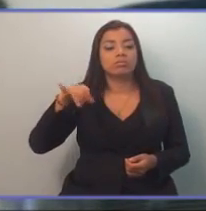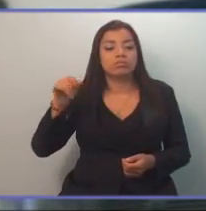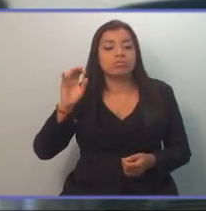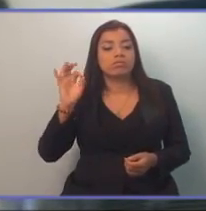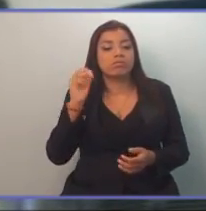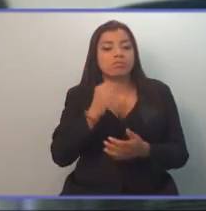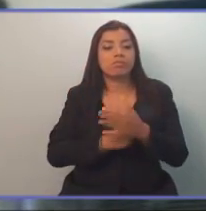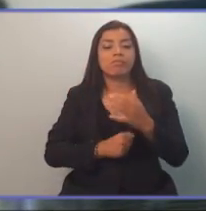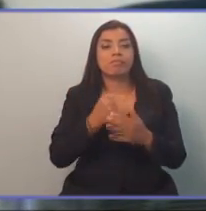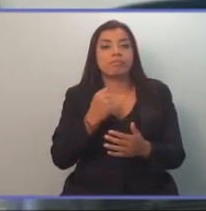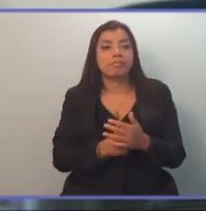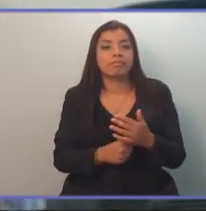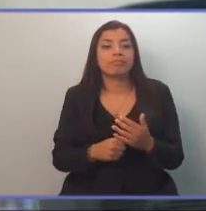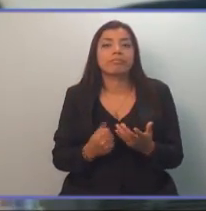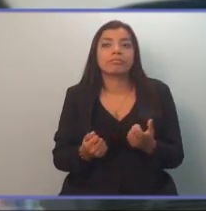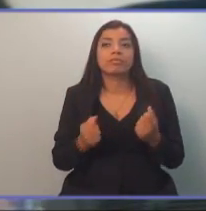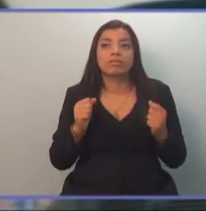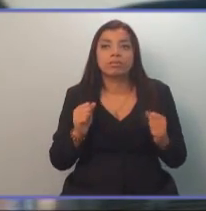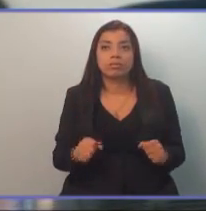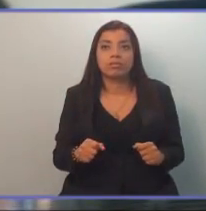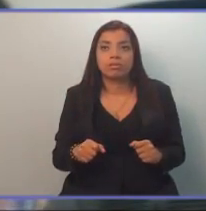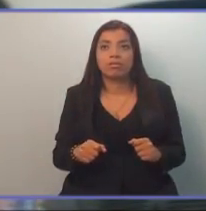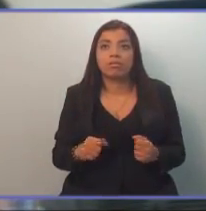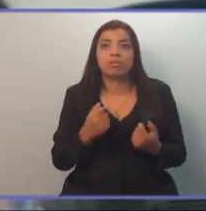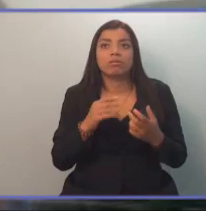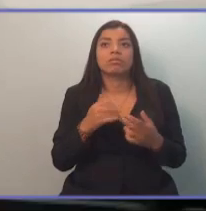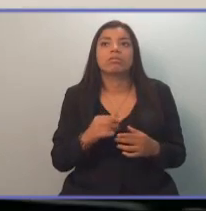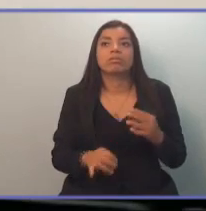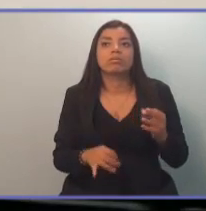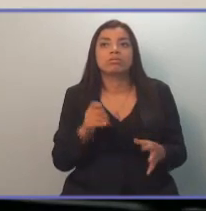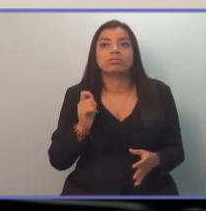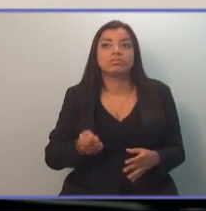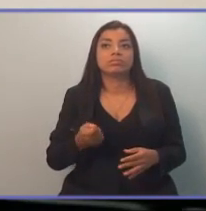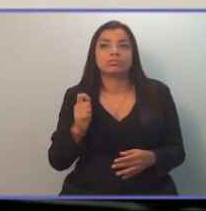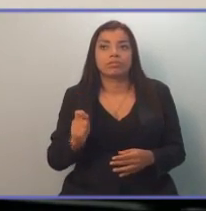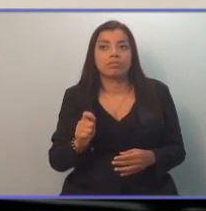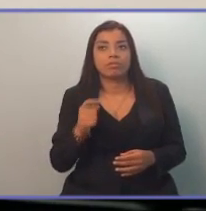por dotar de los jueces